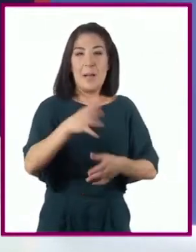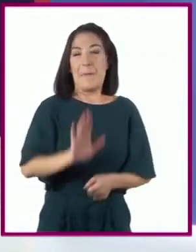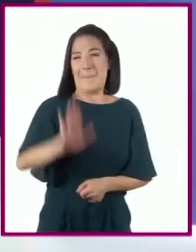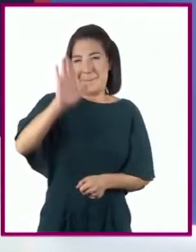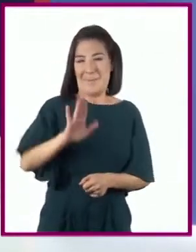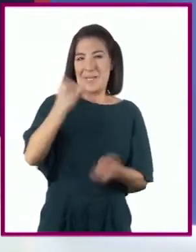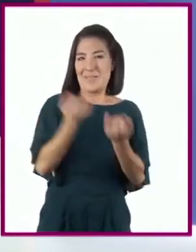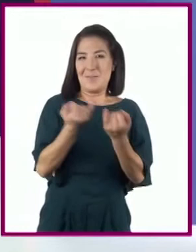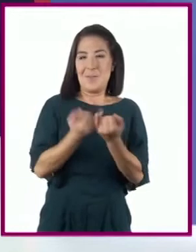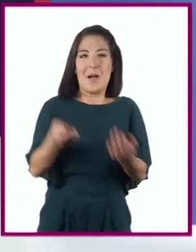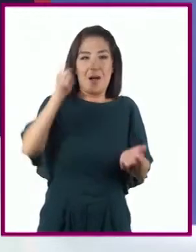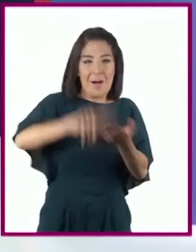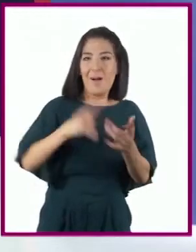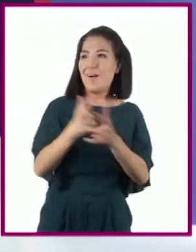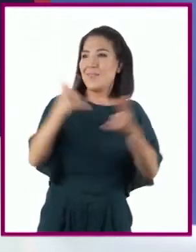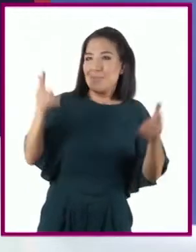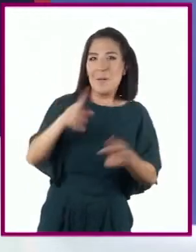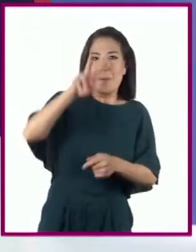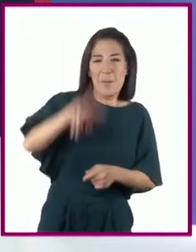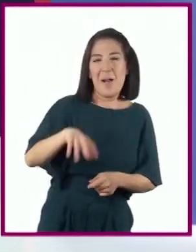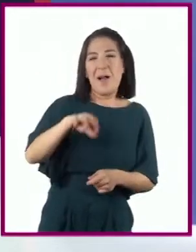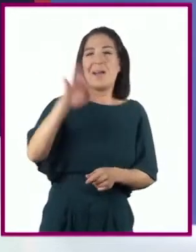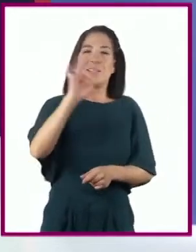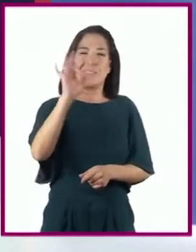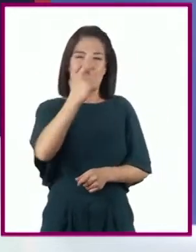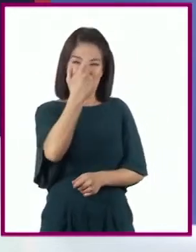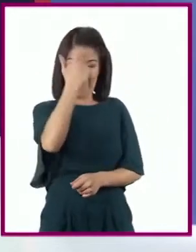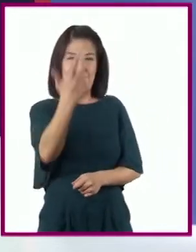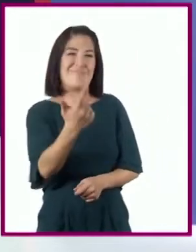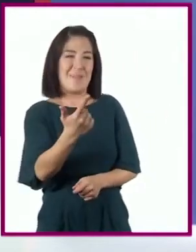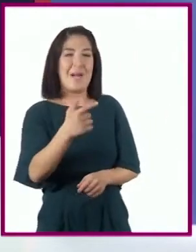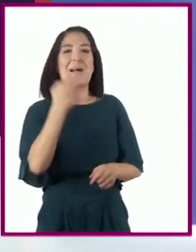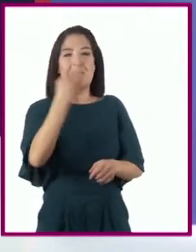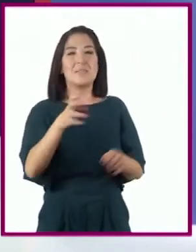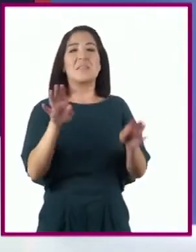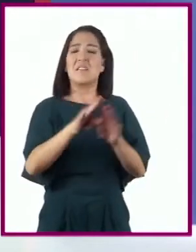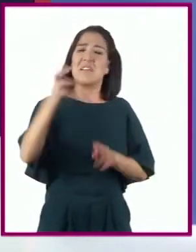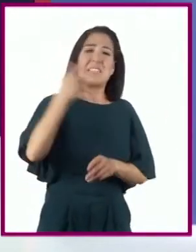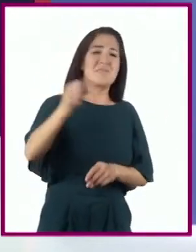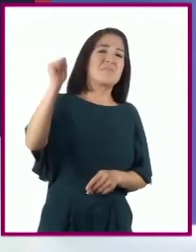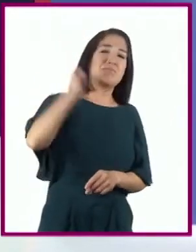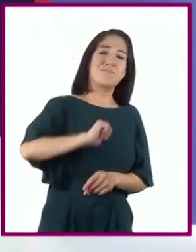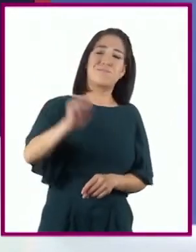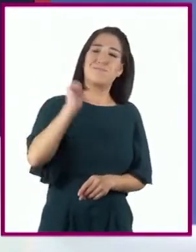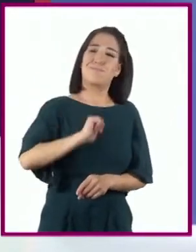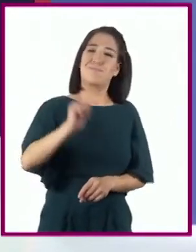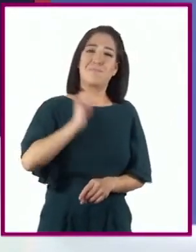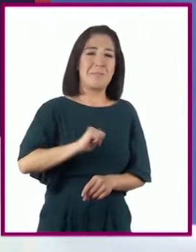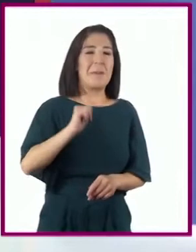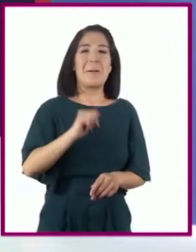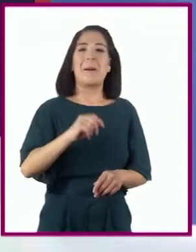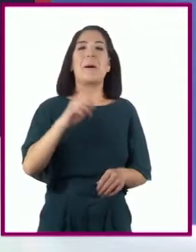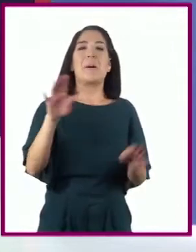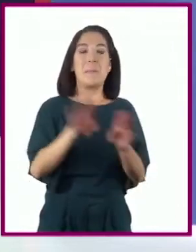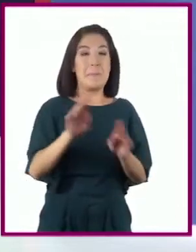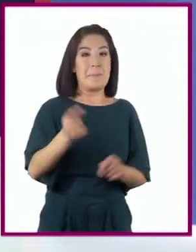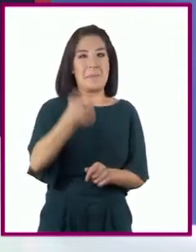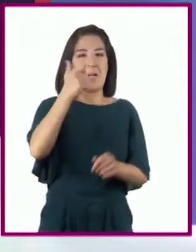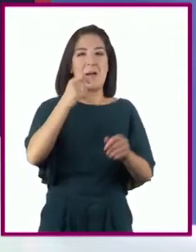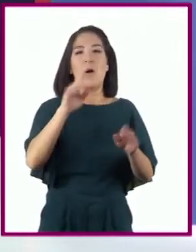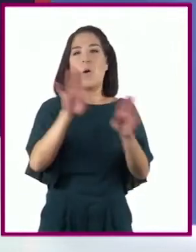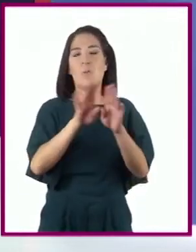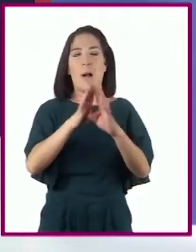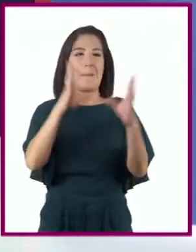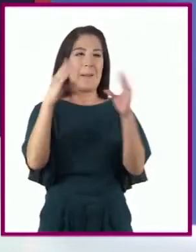o inventada. Esta forma de contar ha existido desde las civilizaciones más antiguas, primero de manera oral y